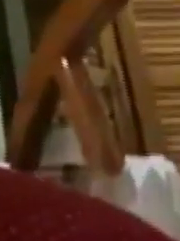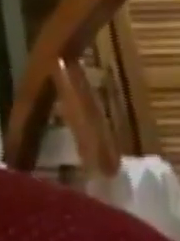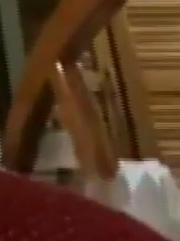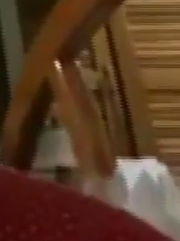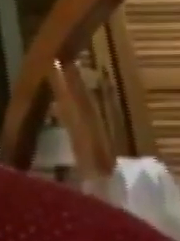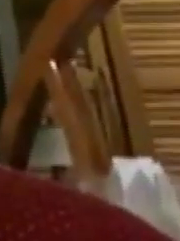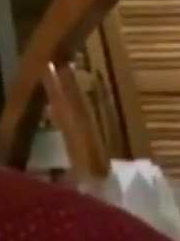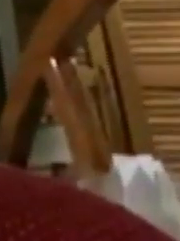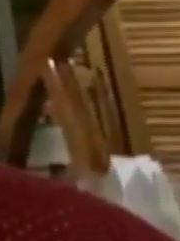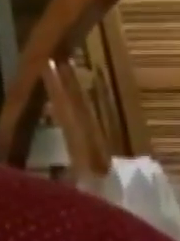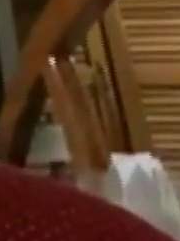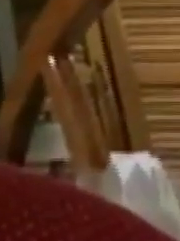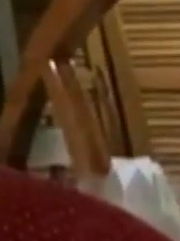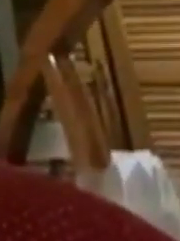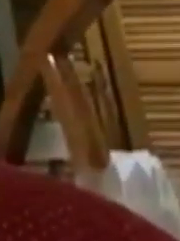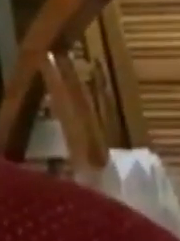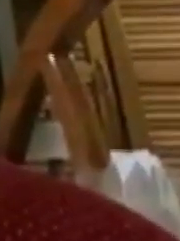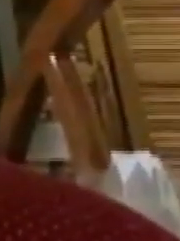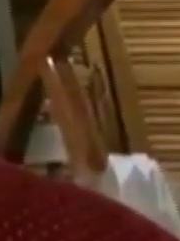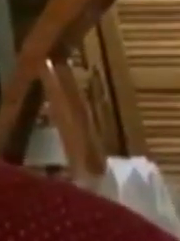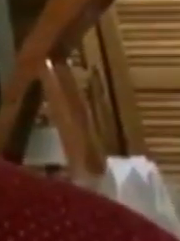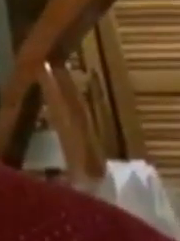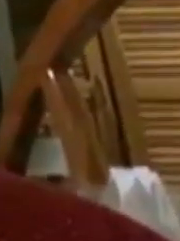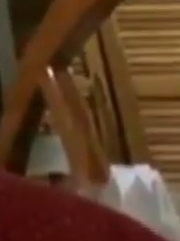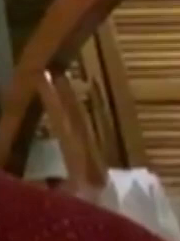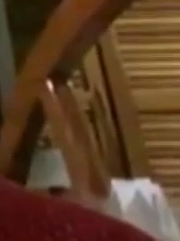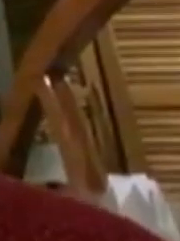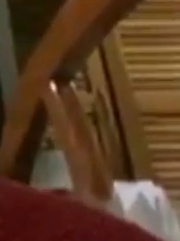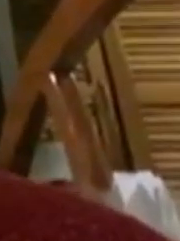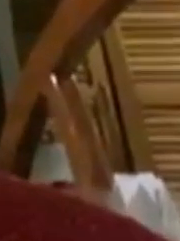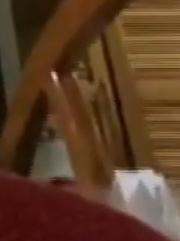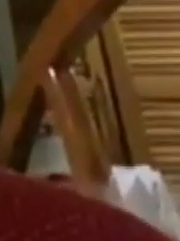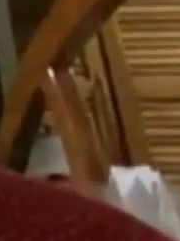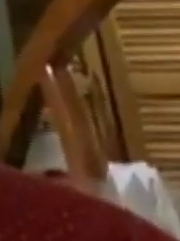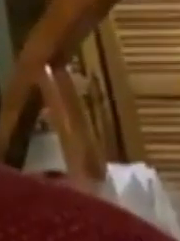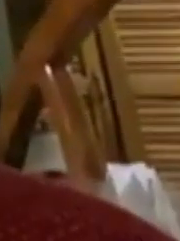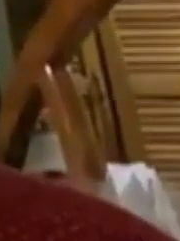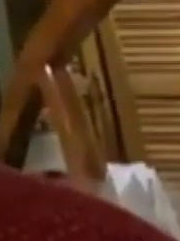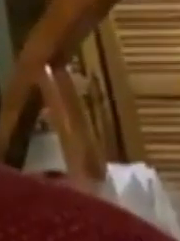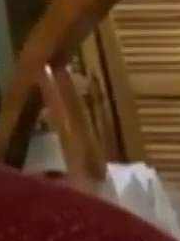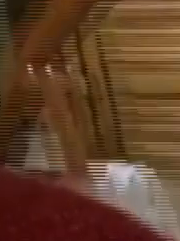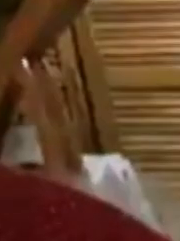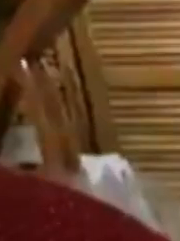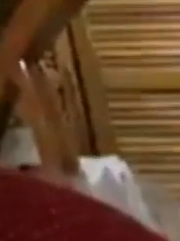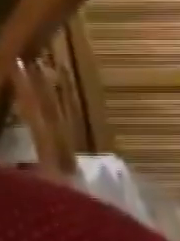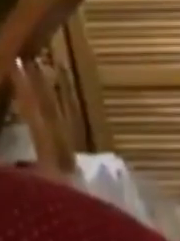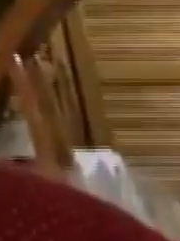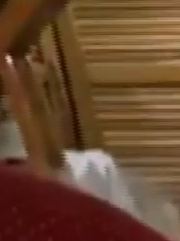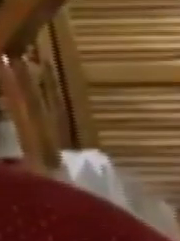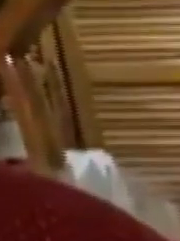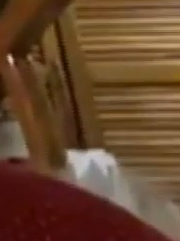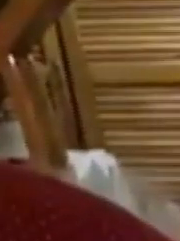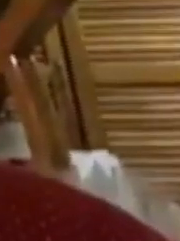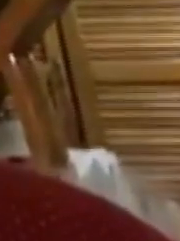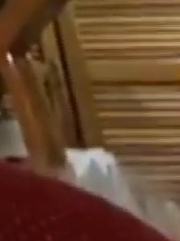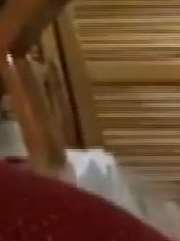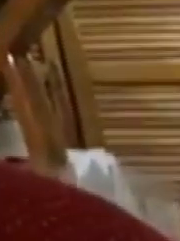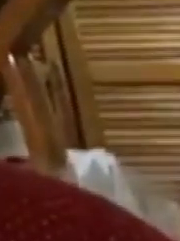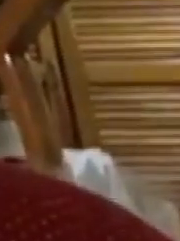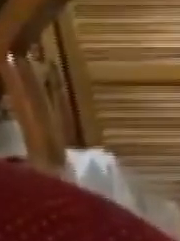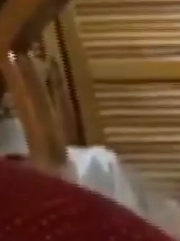servicio de laboratorio, el cual pues en este momento tiene ya 4 funcionarios que están positivos. Eso nos